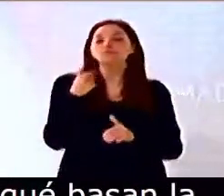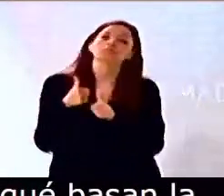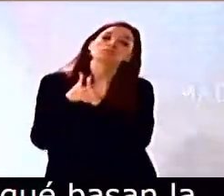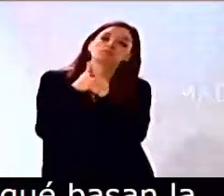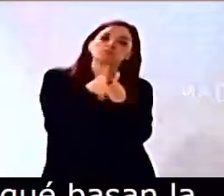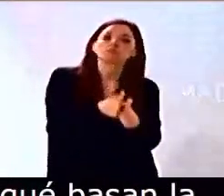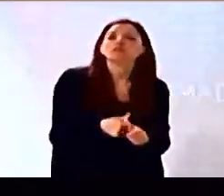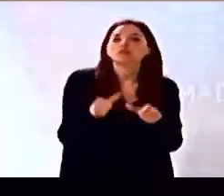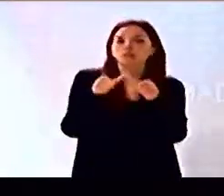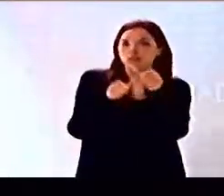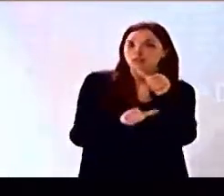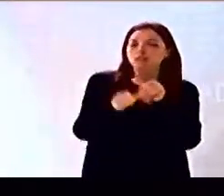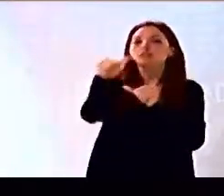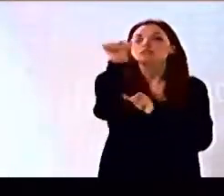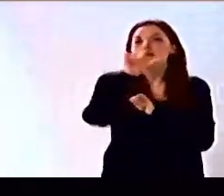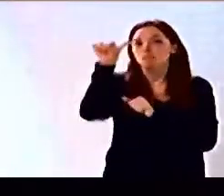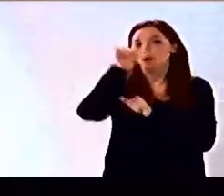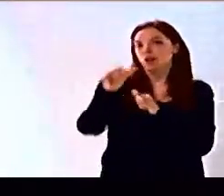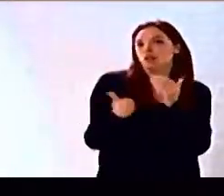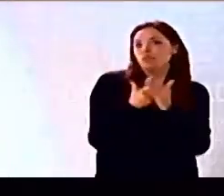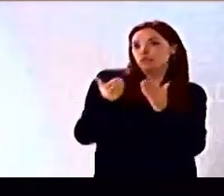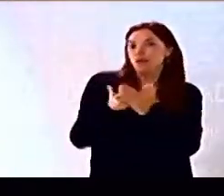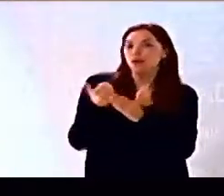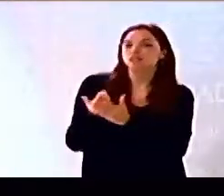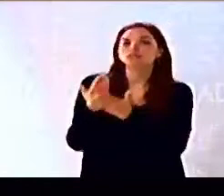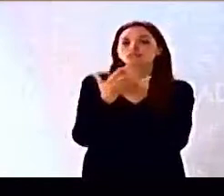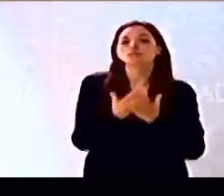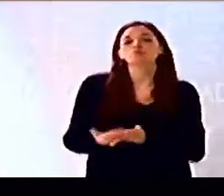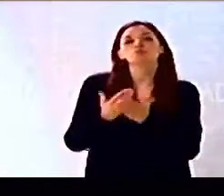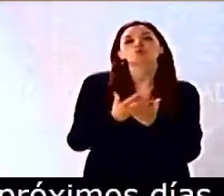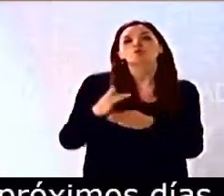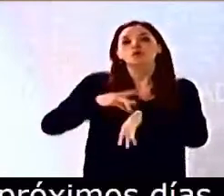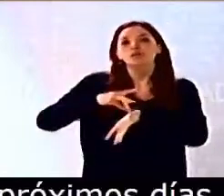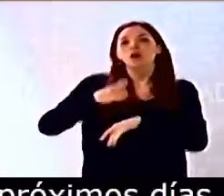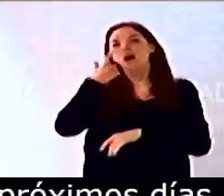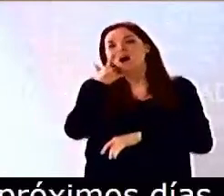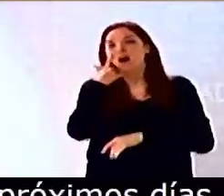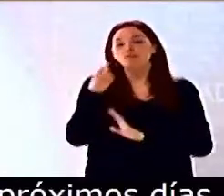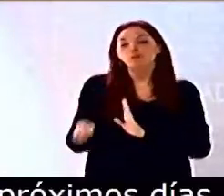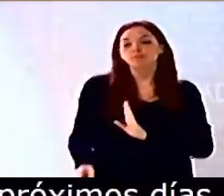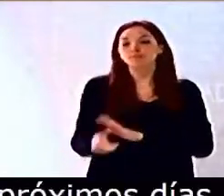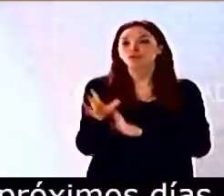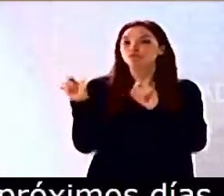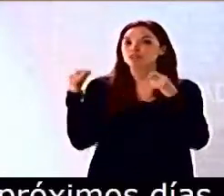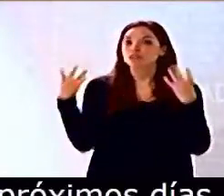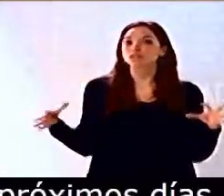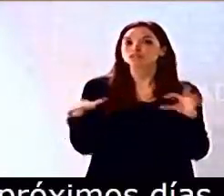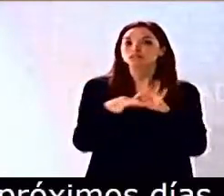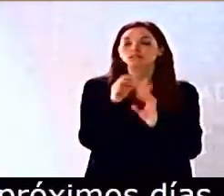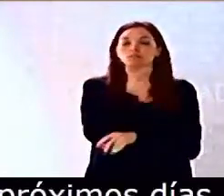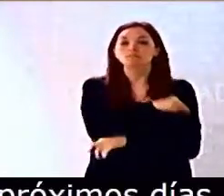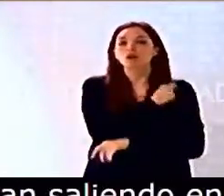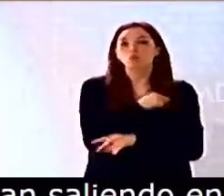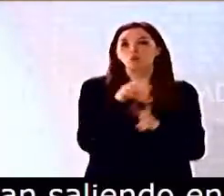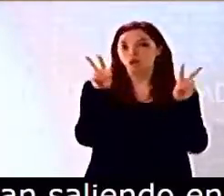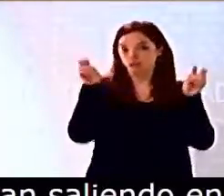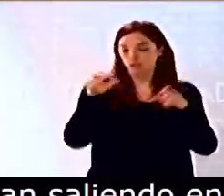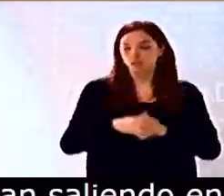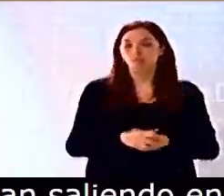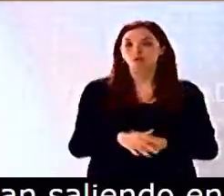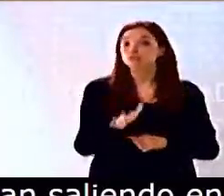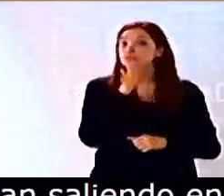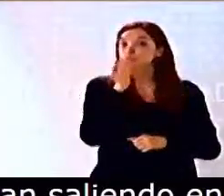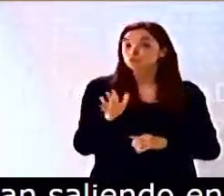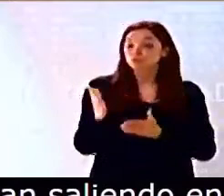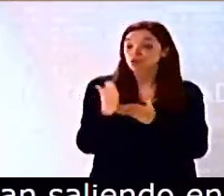próximos días, en las próximas semanas, de los estudios clínicos que vayan saliendo en relación con las vacunas, porque eso